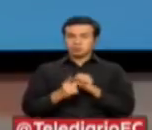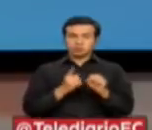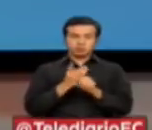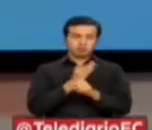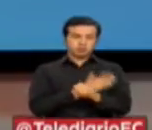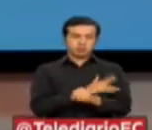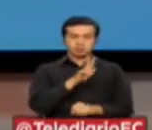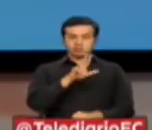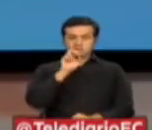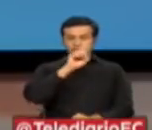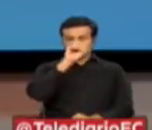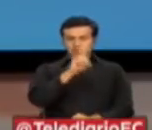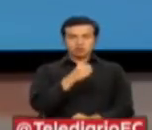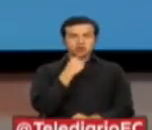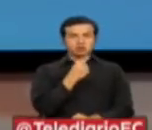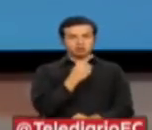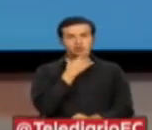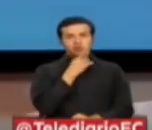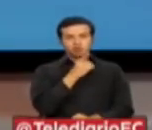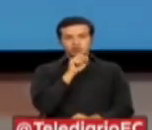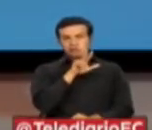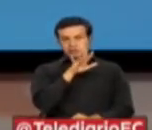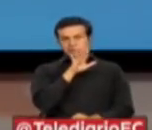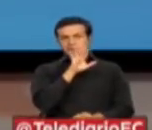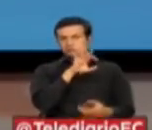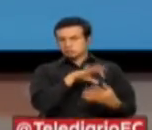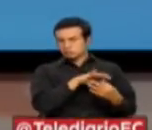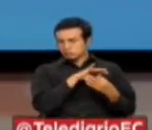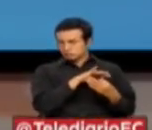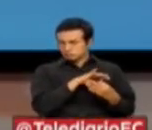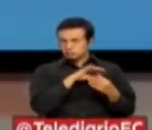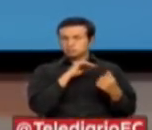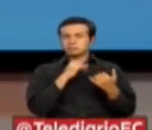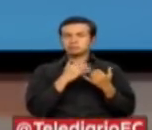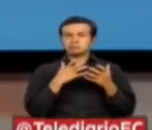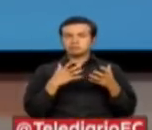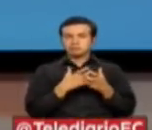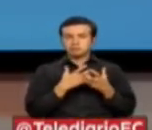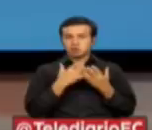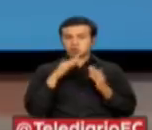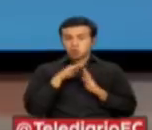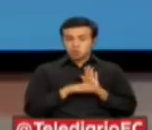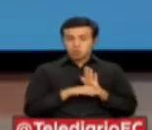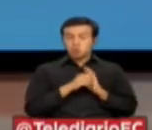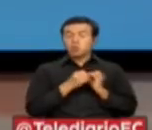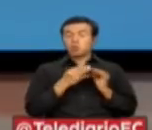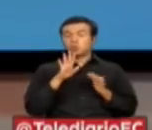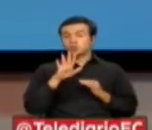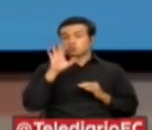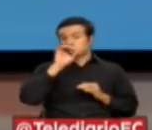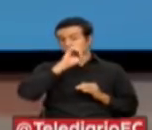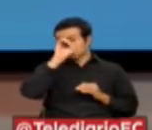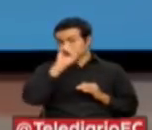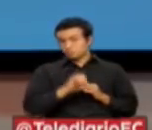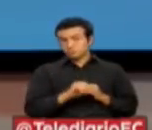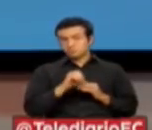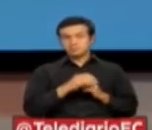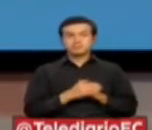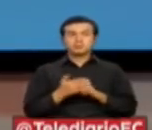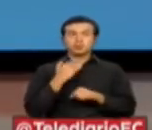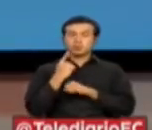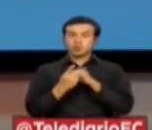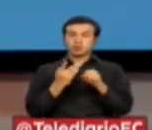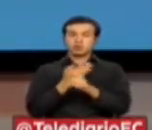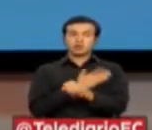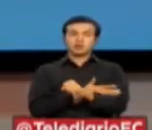el 30% decía que simpatizaba con Alianza País, esta vez en la última medición es del 5%. Hace un